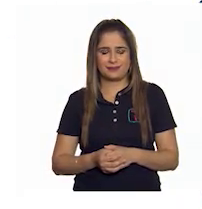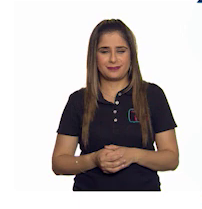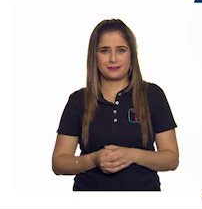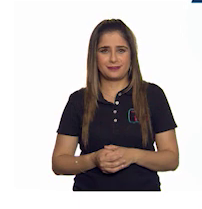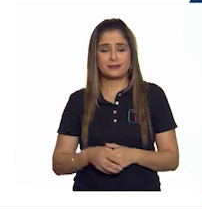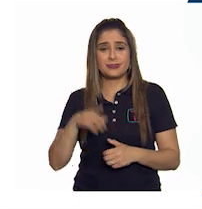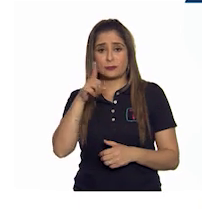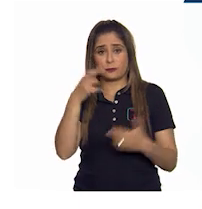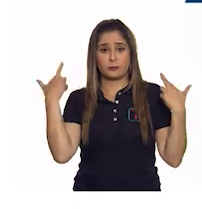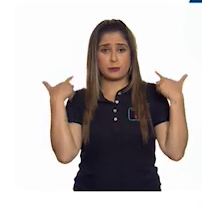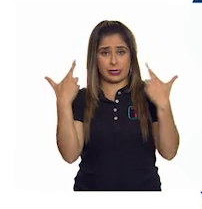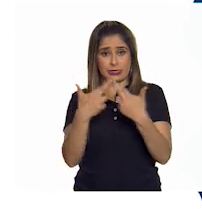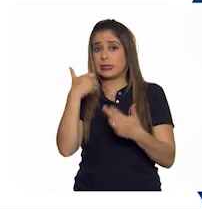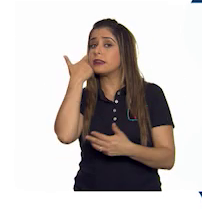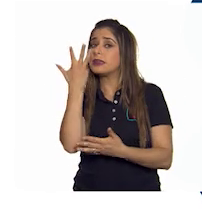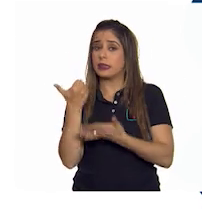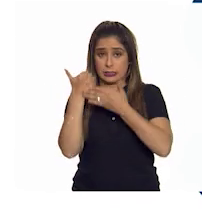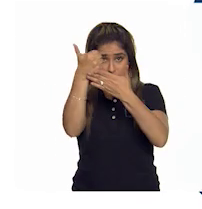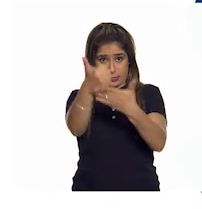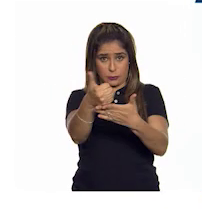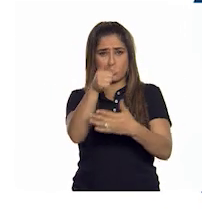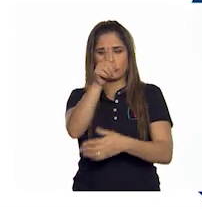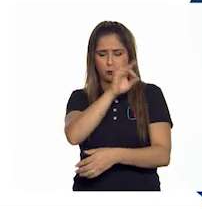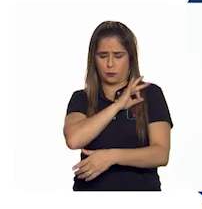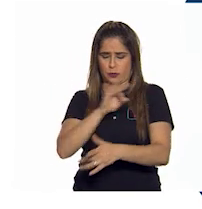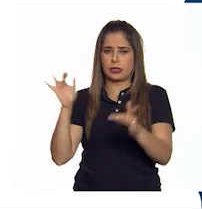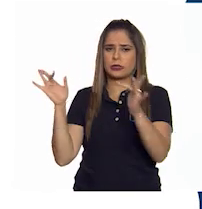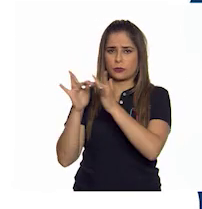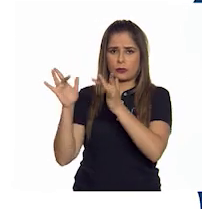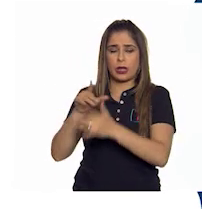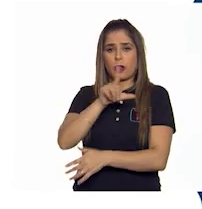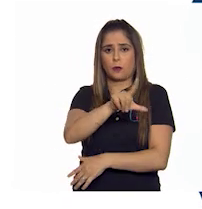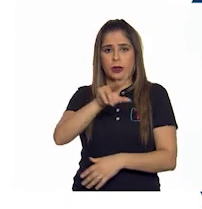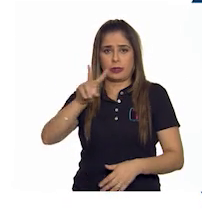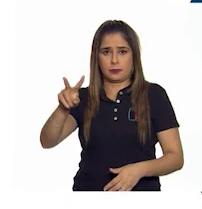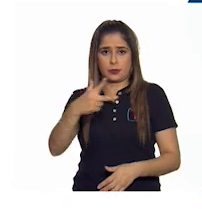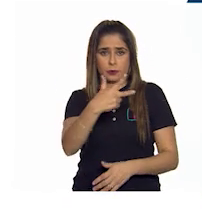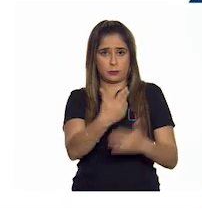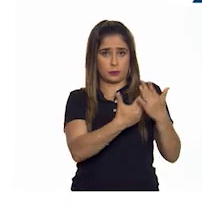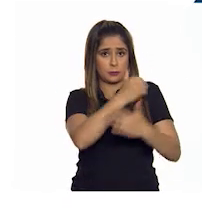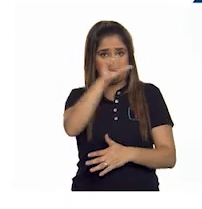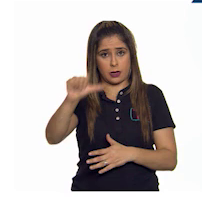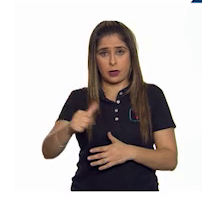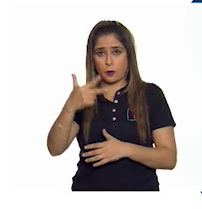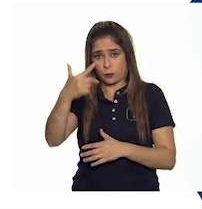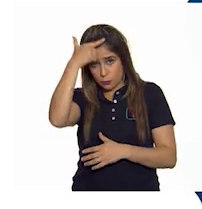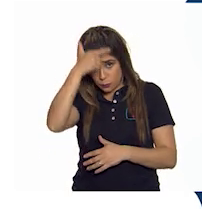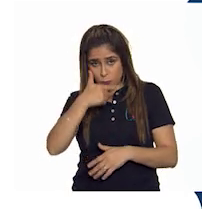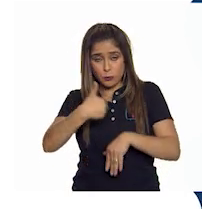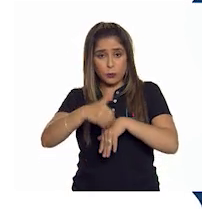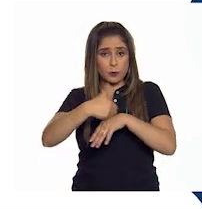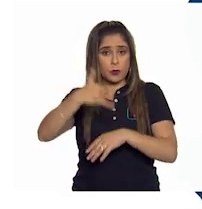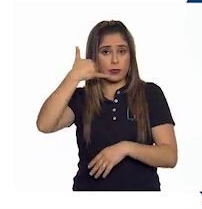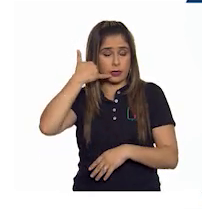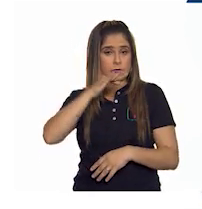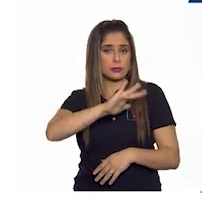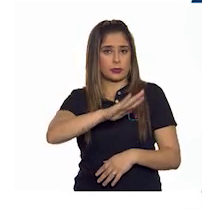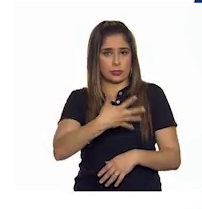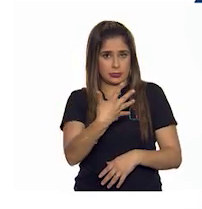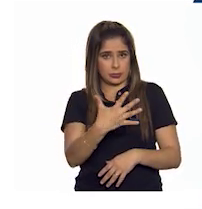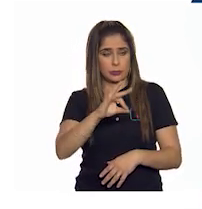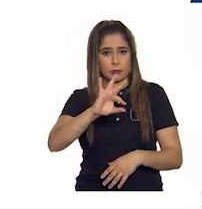Para apoyo pedagógico, hay maestras y maestros de lunes a viernes de 8 a 20 horas en el teléfono